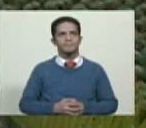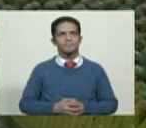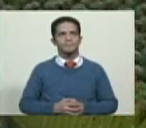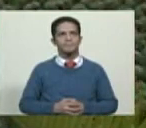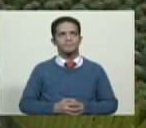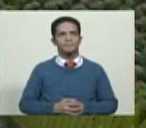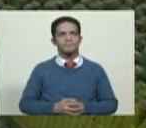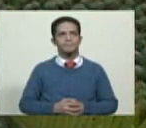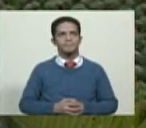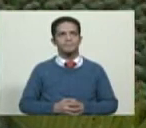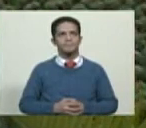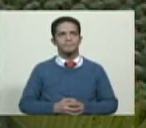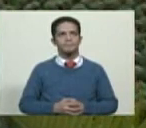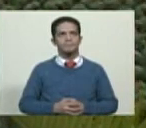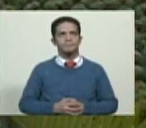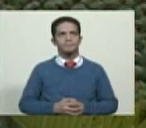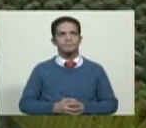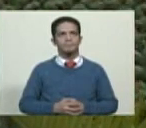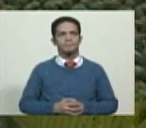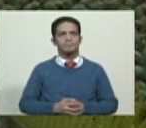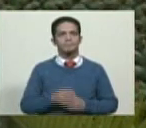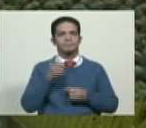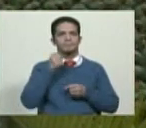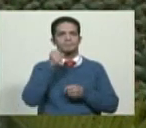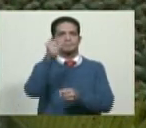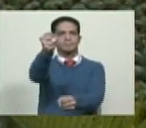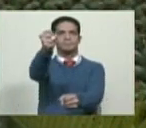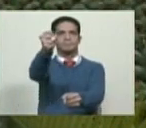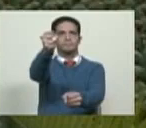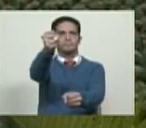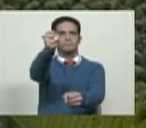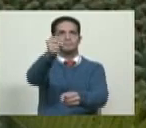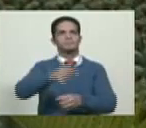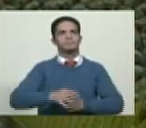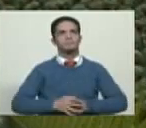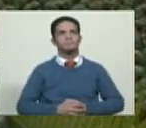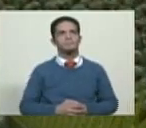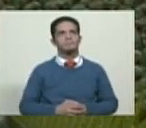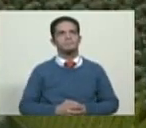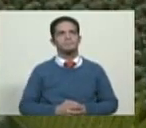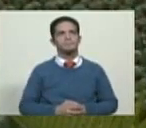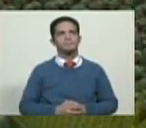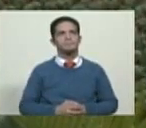Bolivariana. ¡Atención, presenten! ¡Arr!